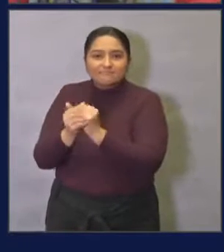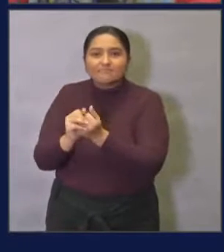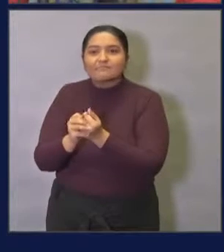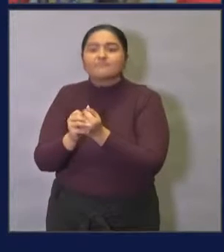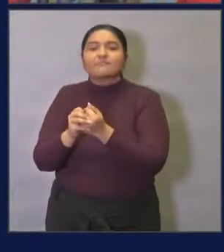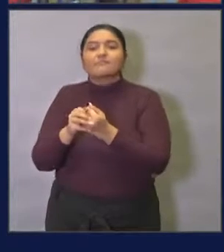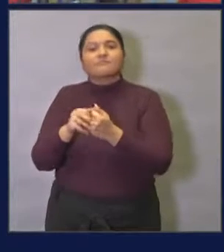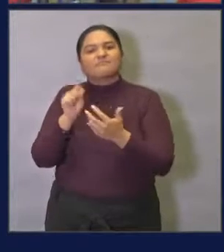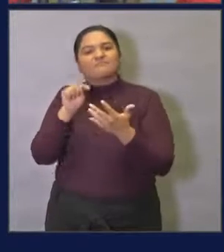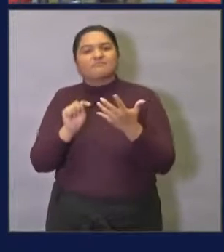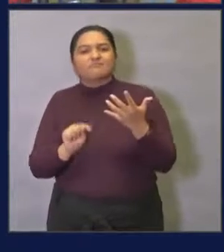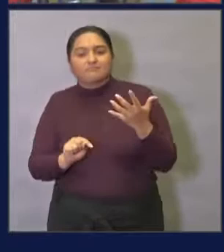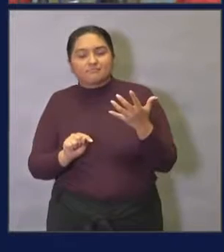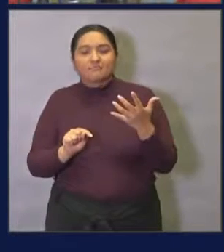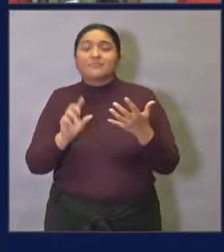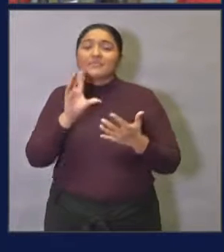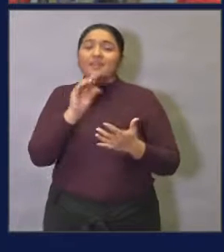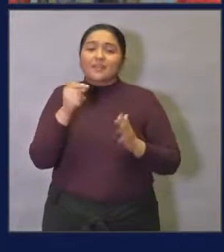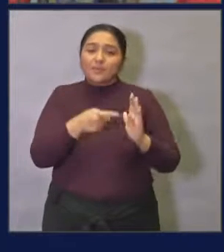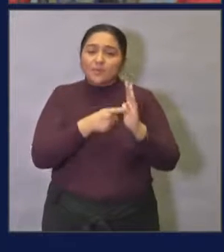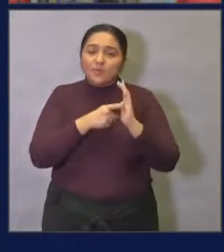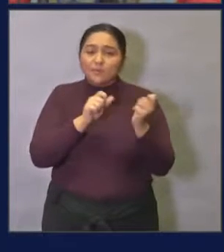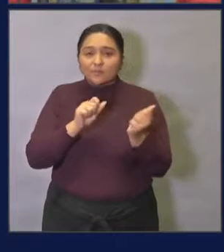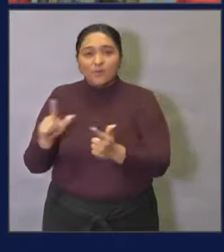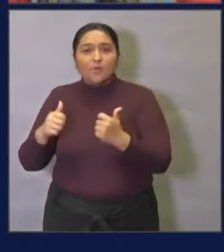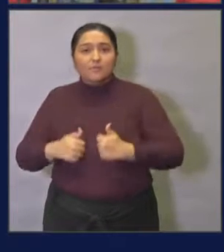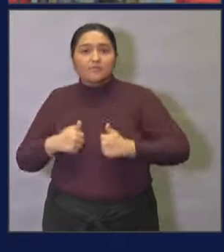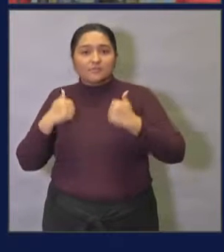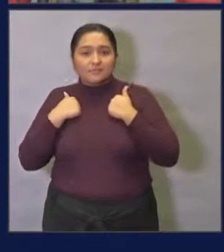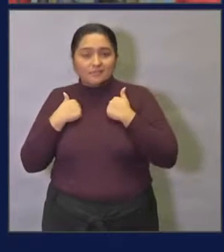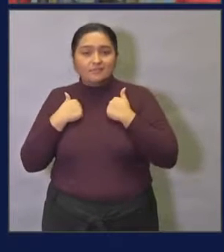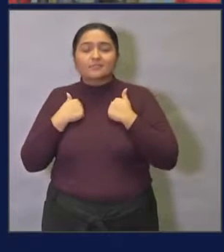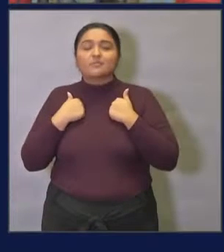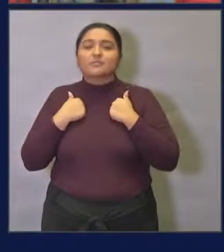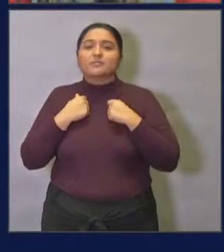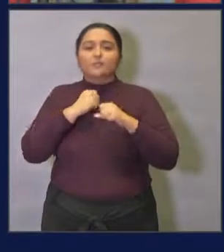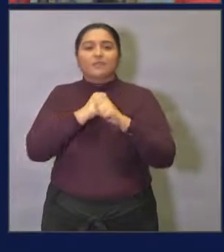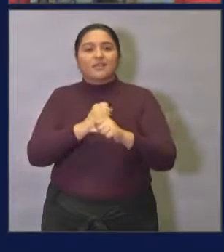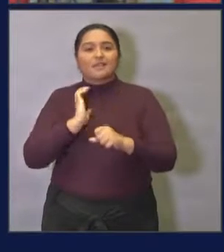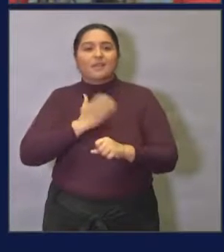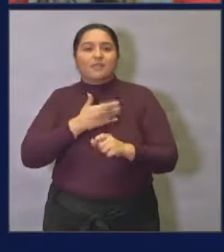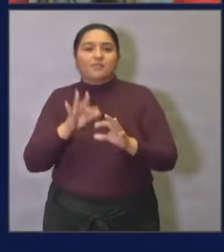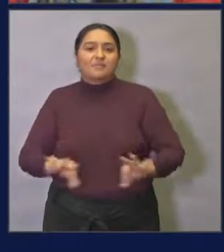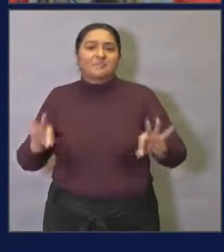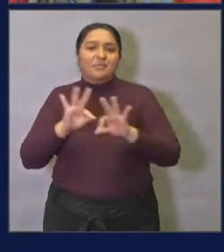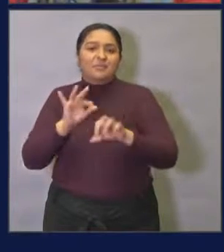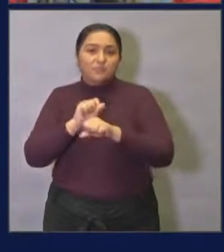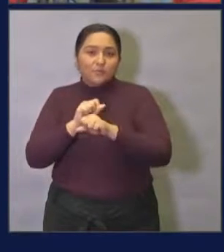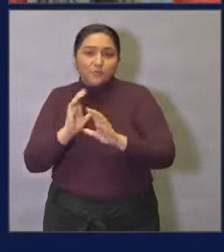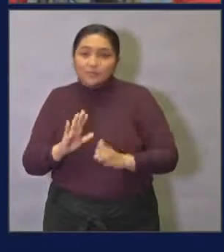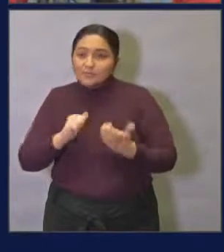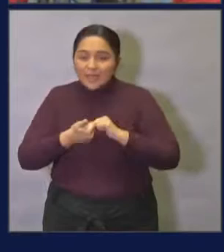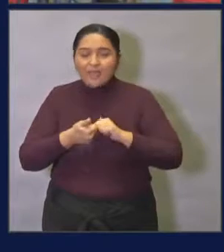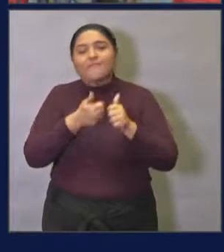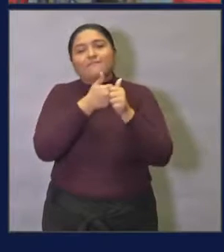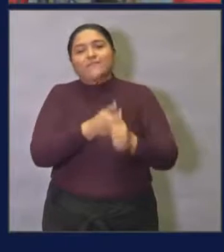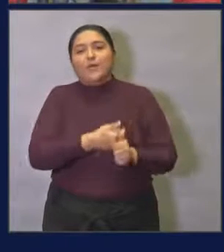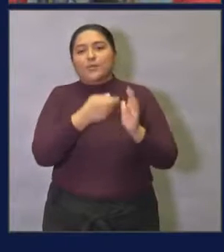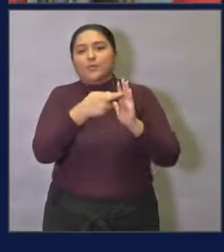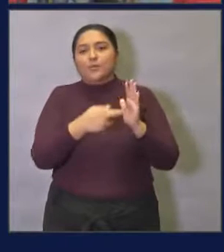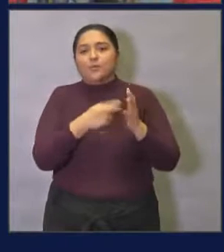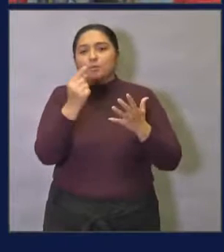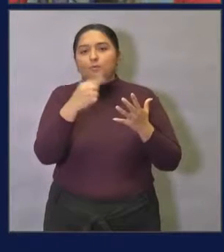también necesitamos que todos los residentes protejan a nuestros trabajadores esenciales siguiendo las reglas. Eso